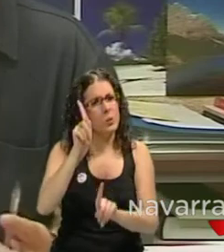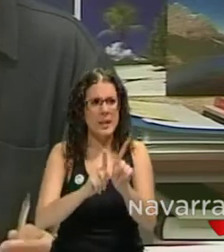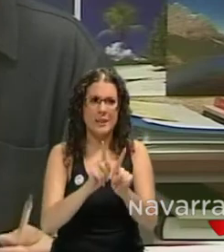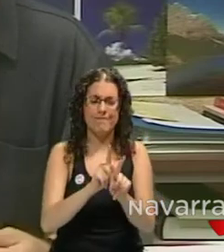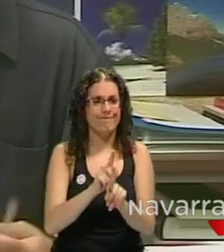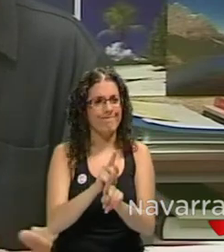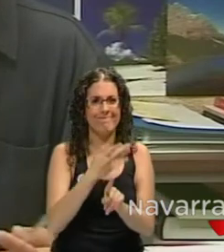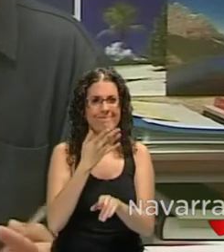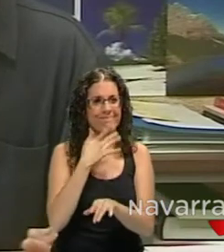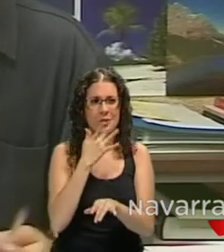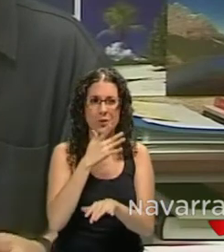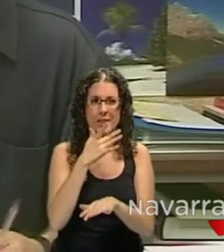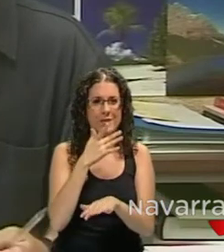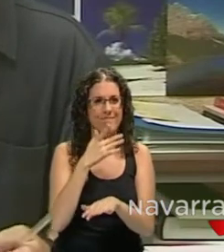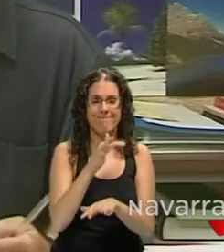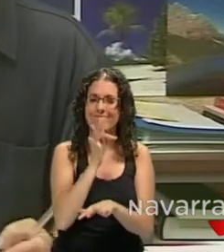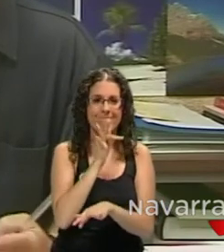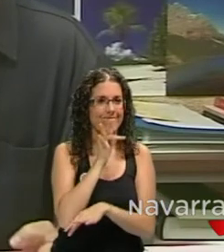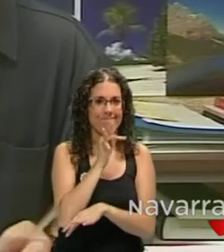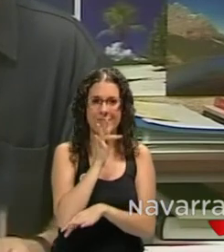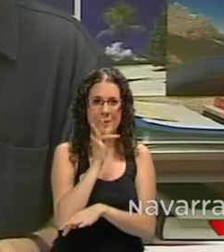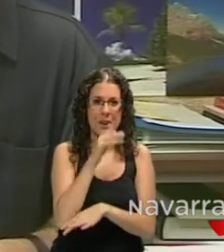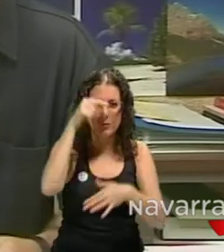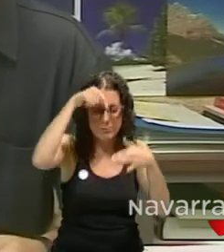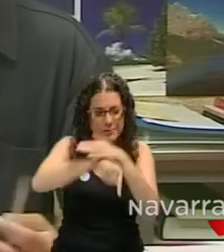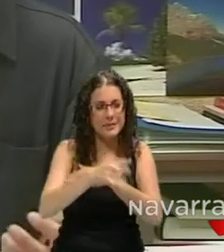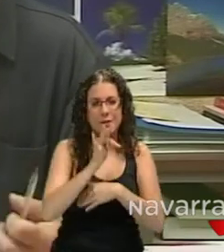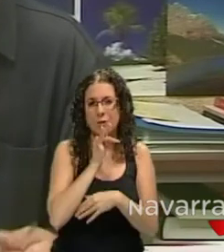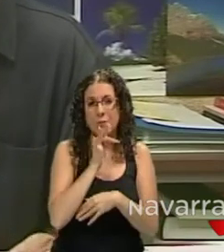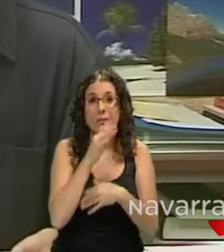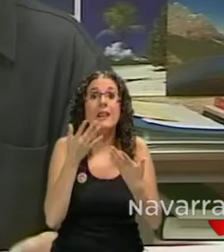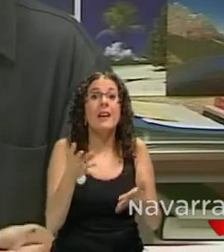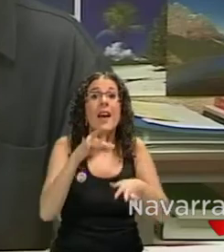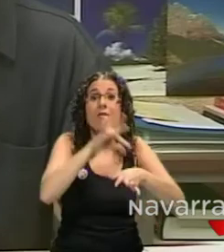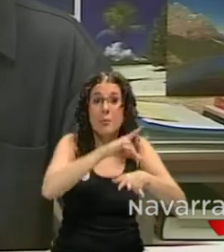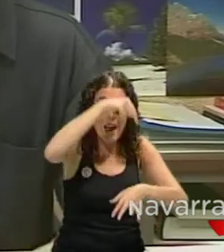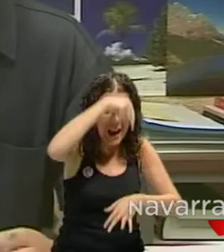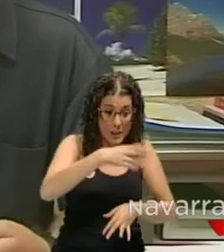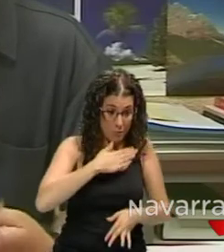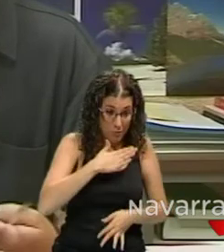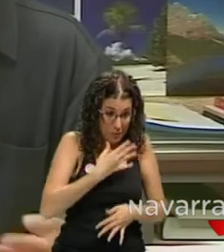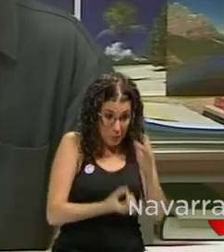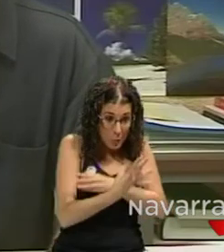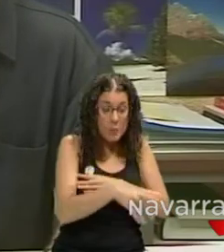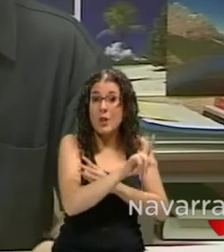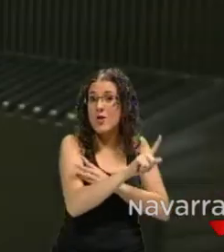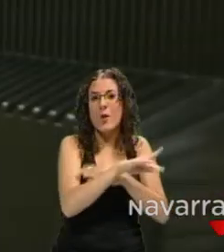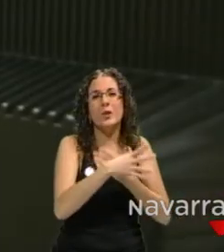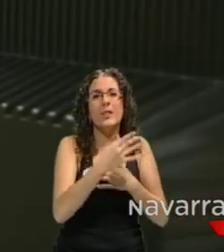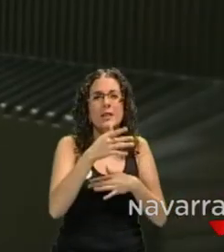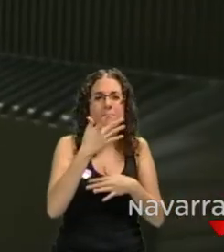están poco conocidas. En fin, son enfermedades que al no ser propias de aquí, pues no se conocen